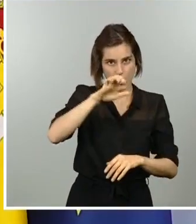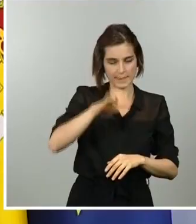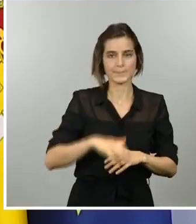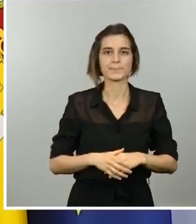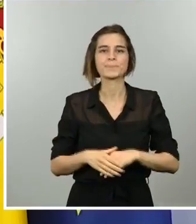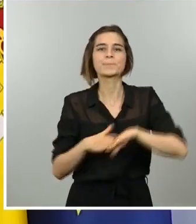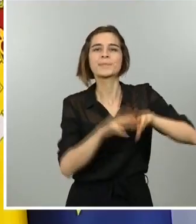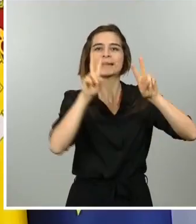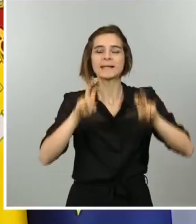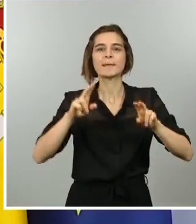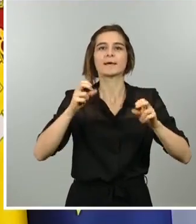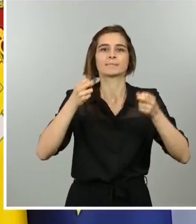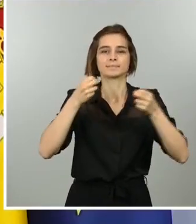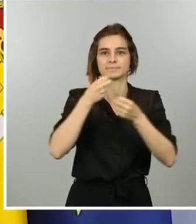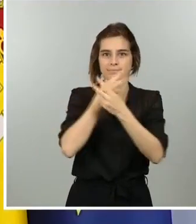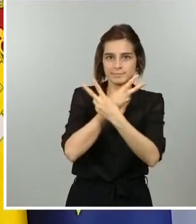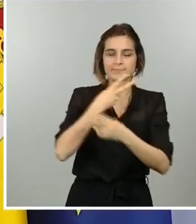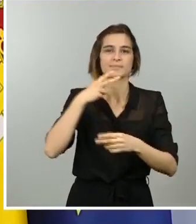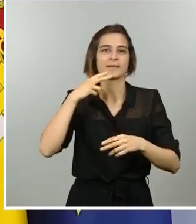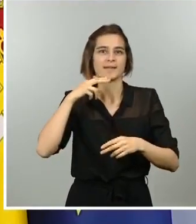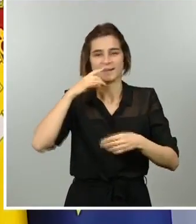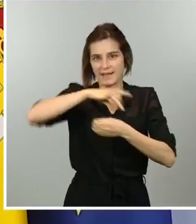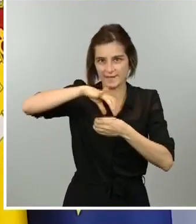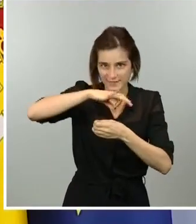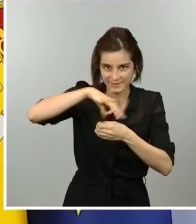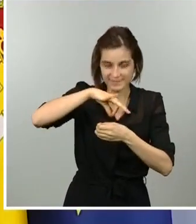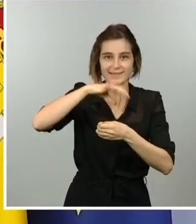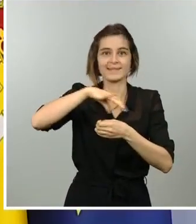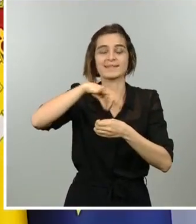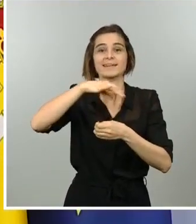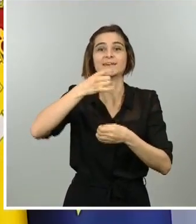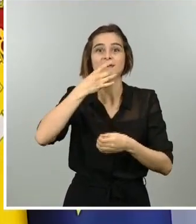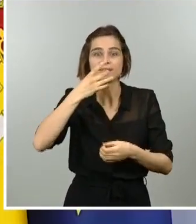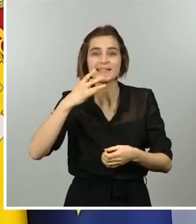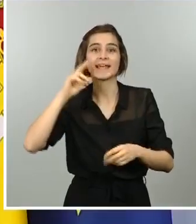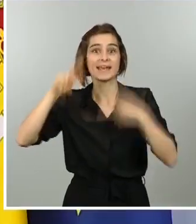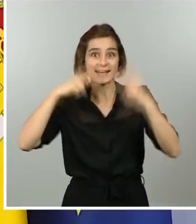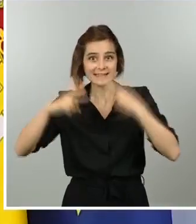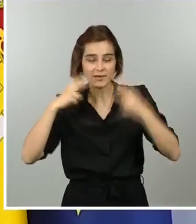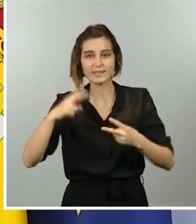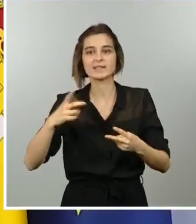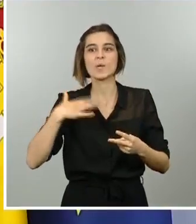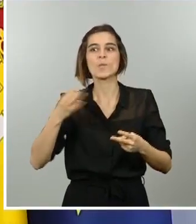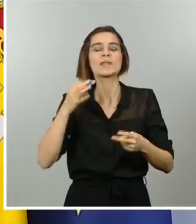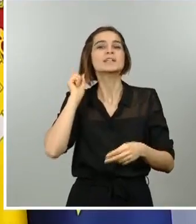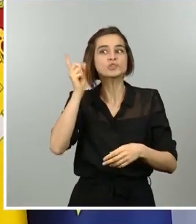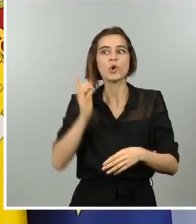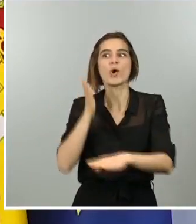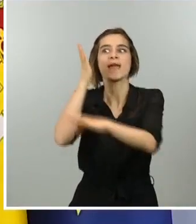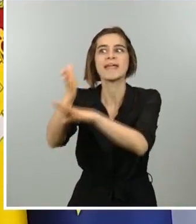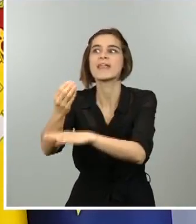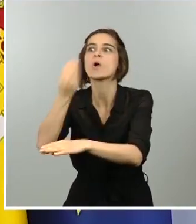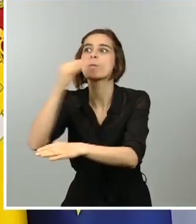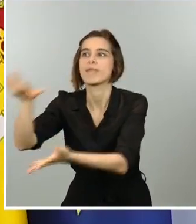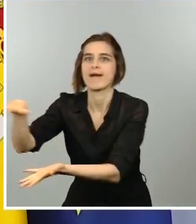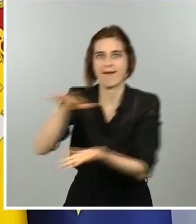solo para servicios de entrega a domicilio y recogida de pedidos. Se prohíbe, por tanto, la consumición en el interior del local, también con